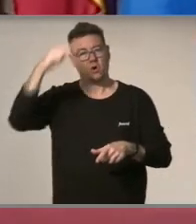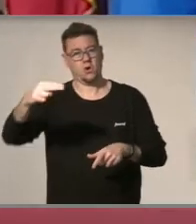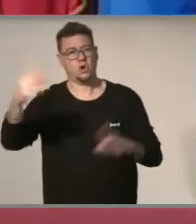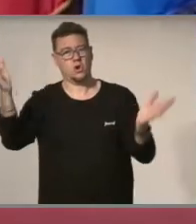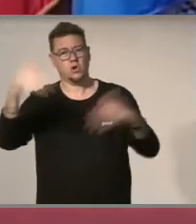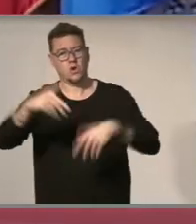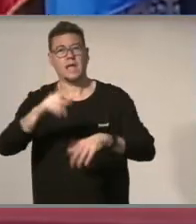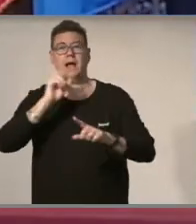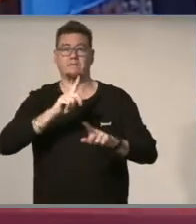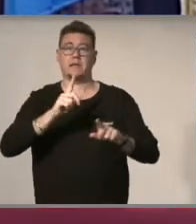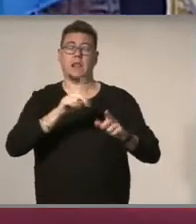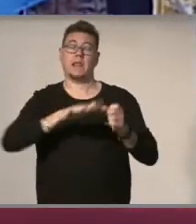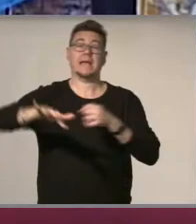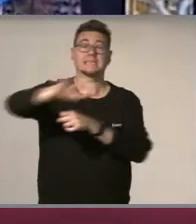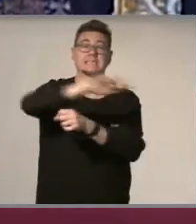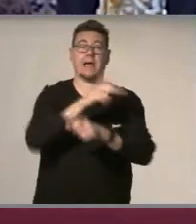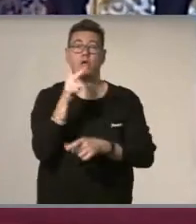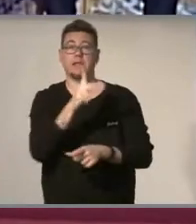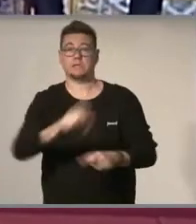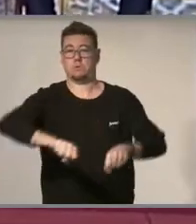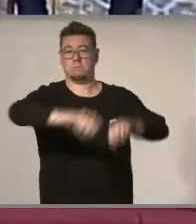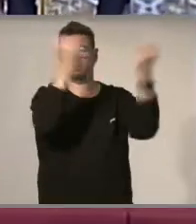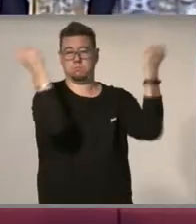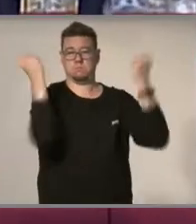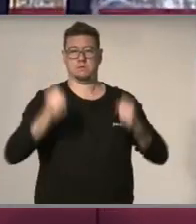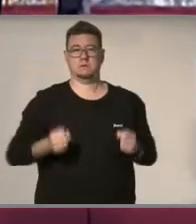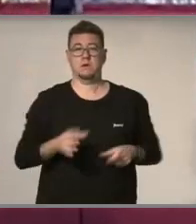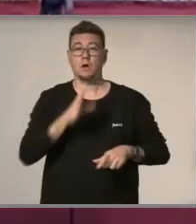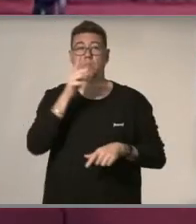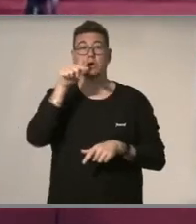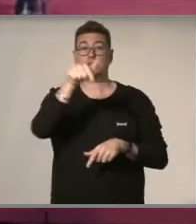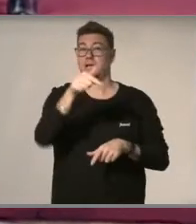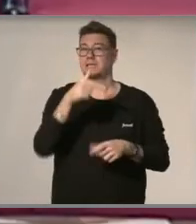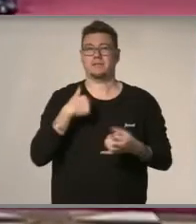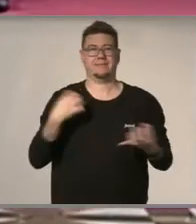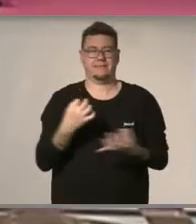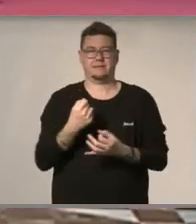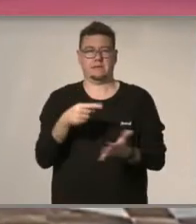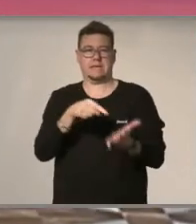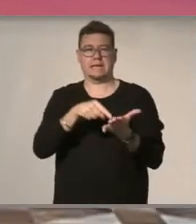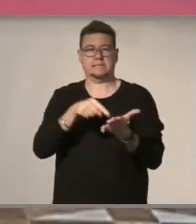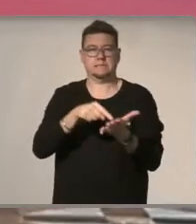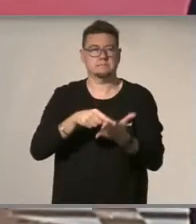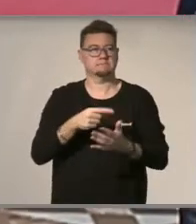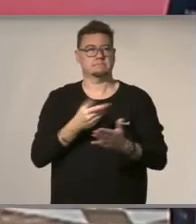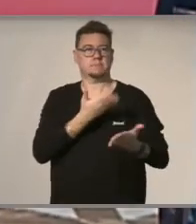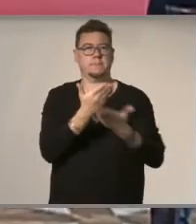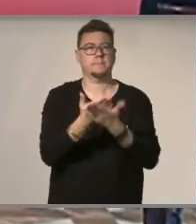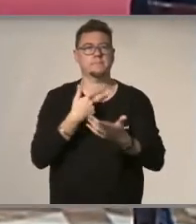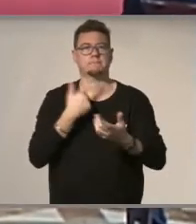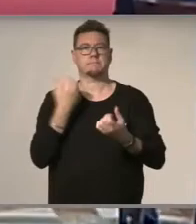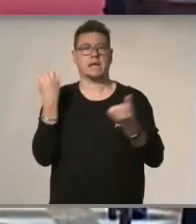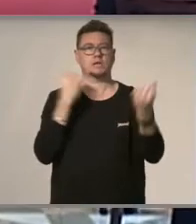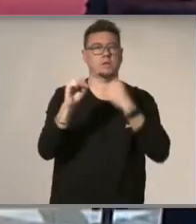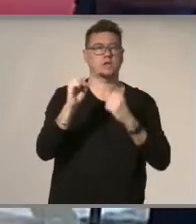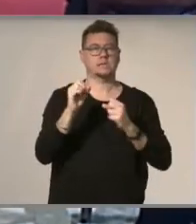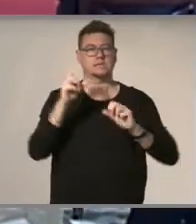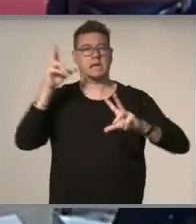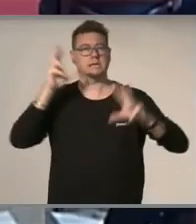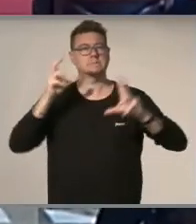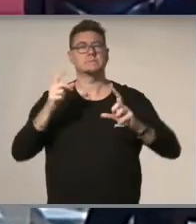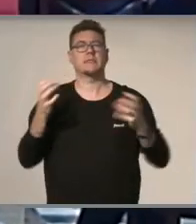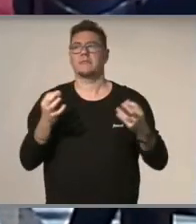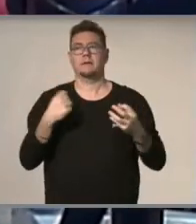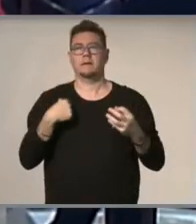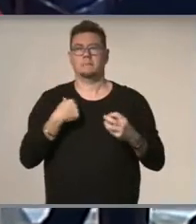el Estado de Derecho. Por eso es esencial que exijamos y nos exijamos en nuestras actuaciones y expresiones el